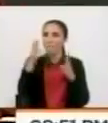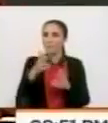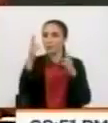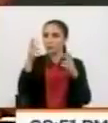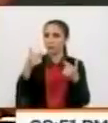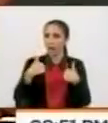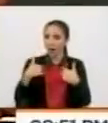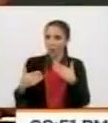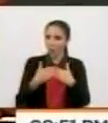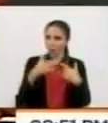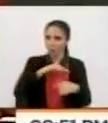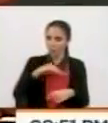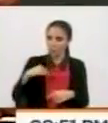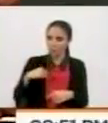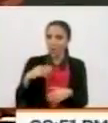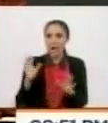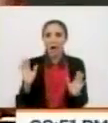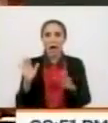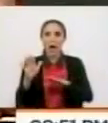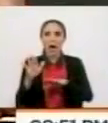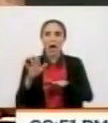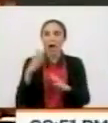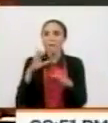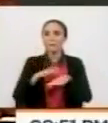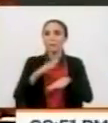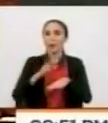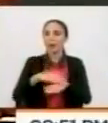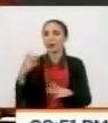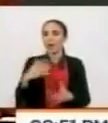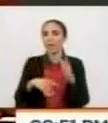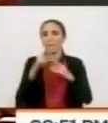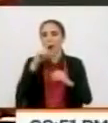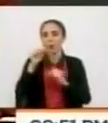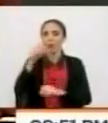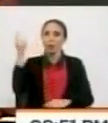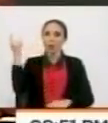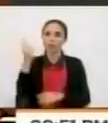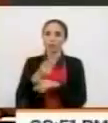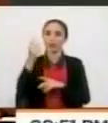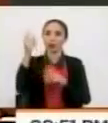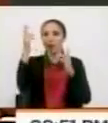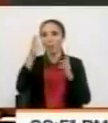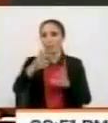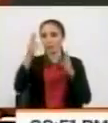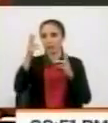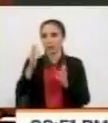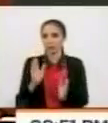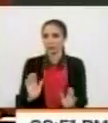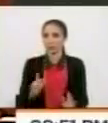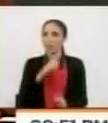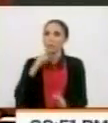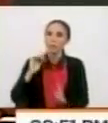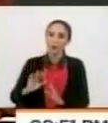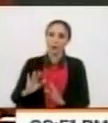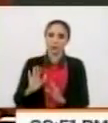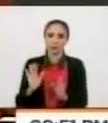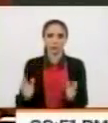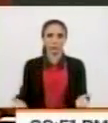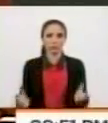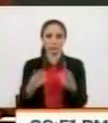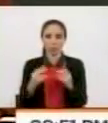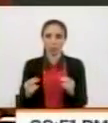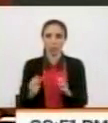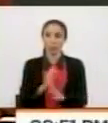como dictador y lo tuvieron que eliminar. ¿Es así? ¿Es así? ¿Mm? Ahora, como nosotros